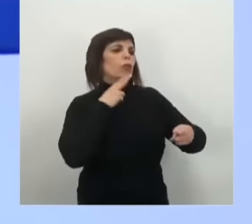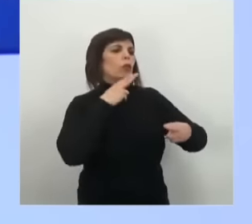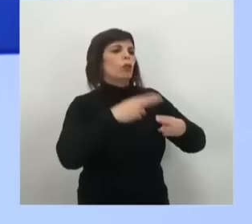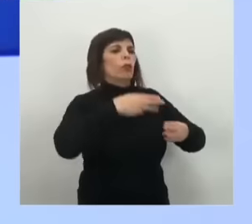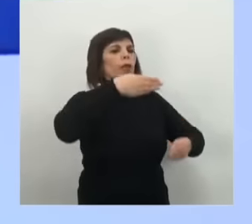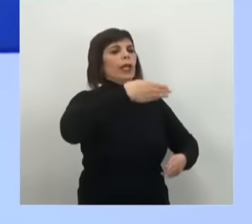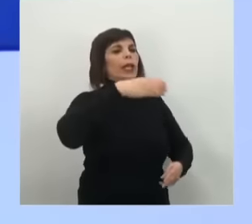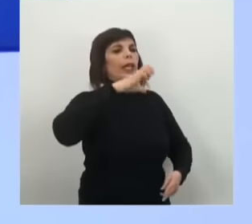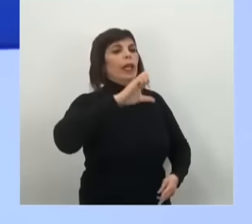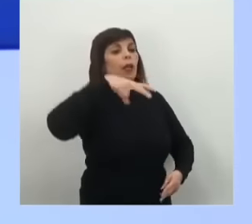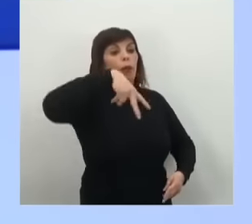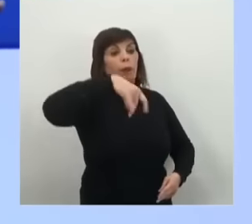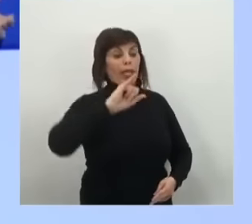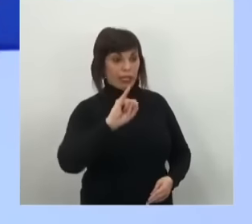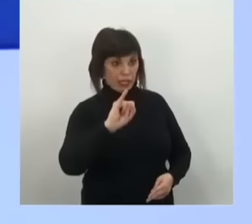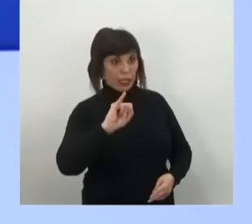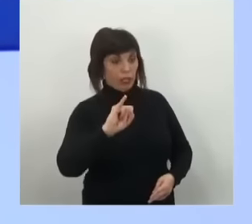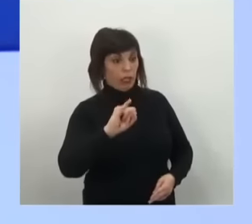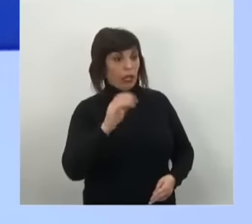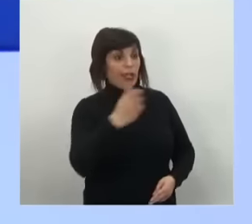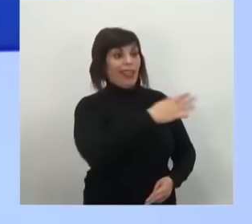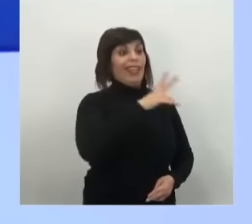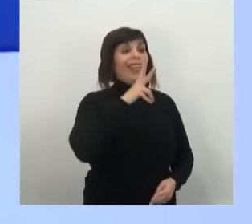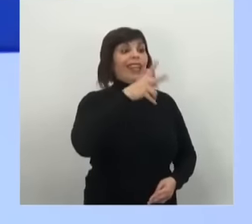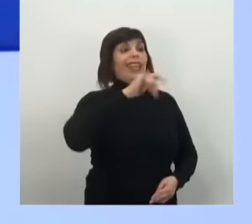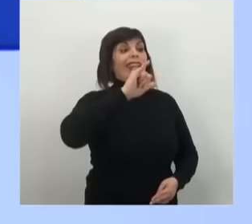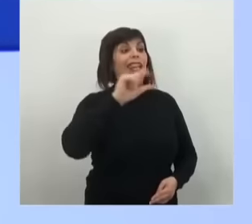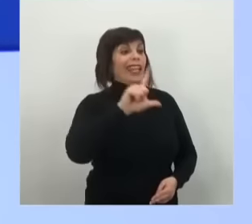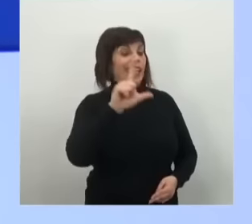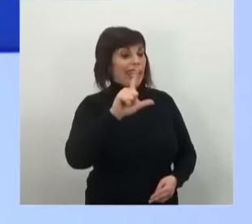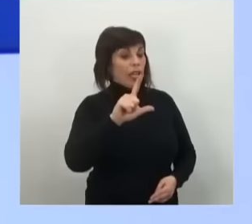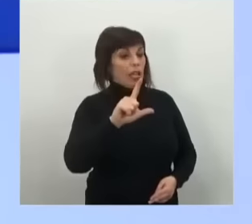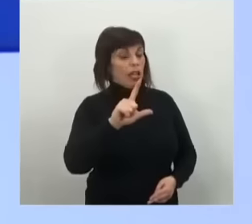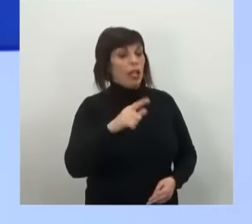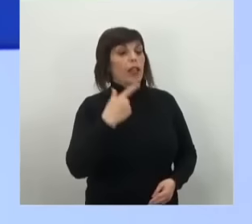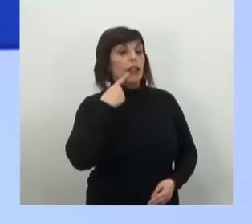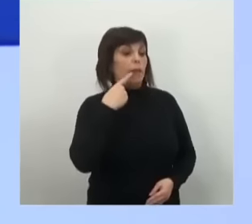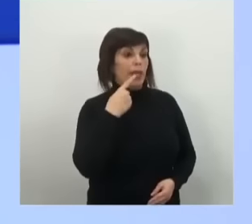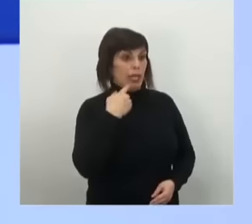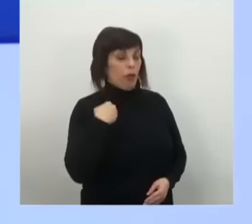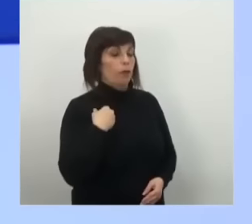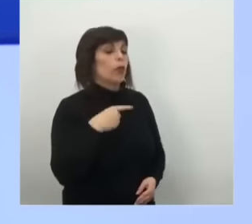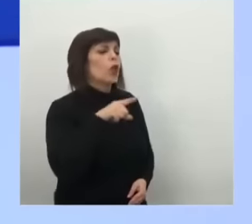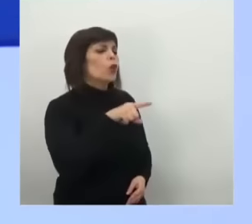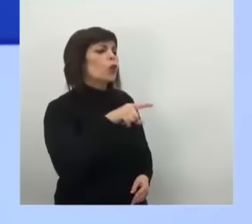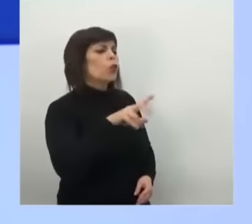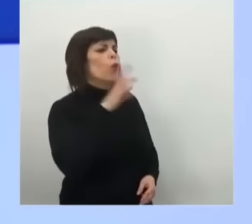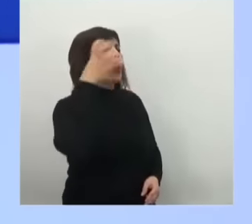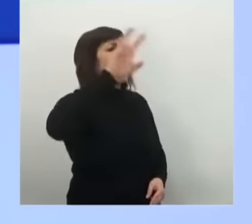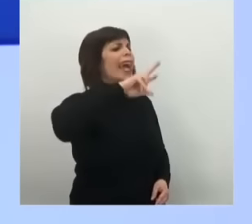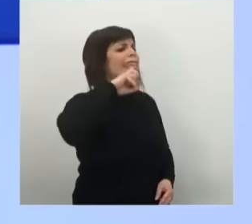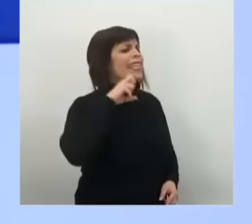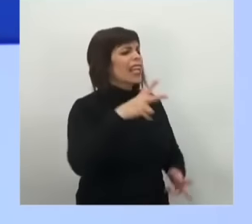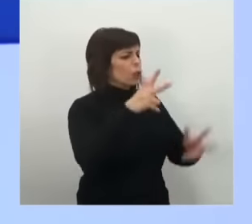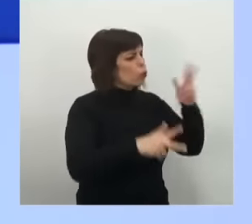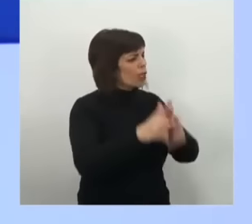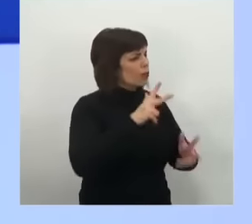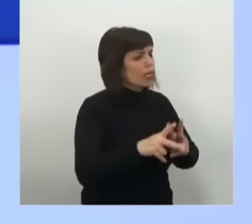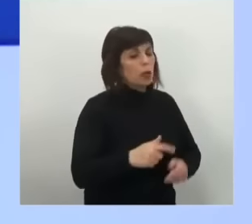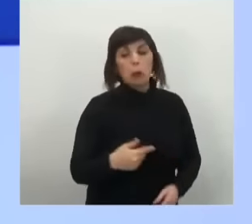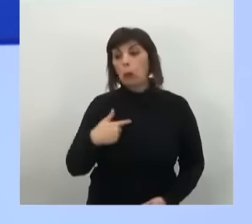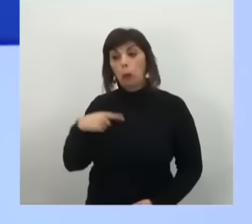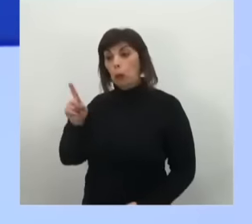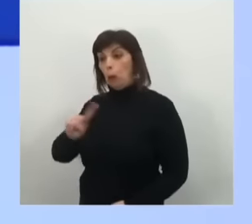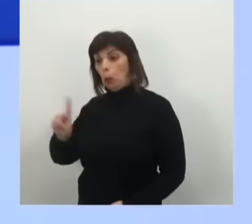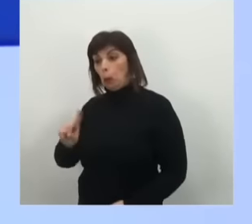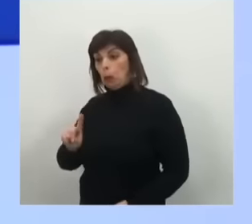has estado alguna vez en Israel y yo dije no y dijo por Ven conmigo Te invito Ven conmigo invitó a